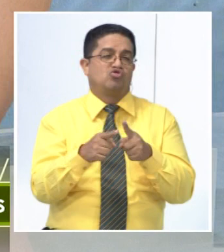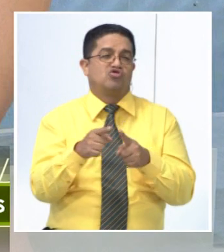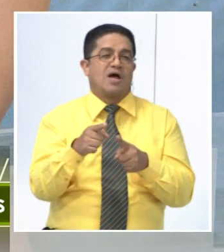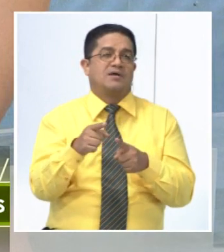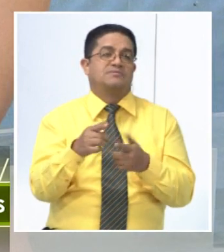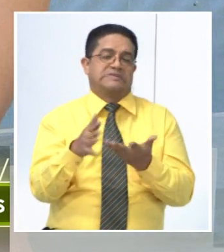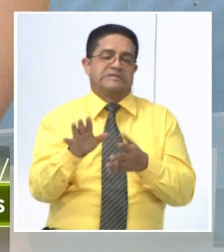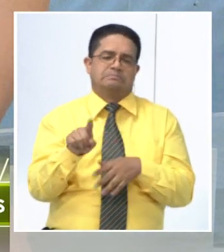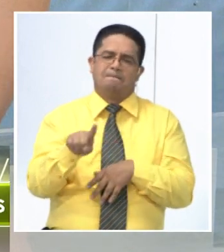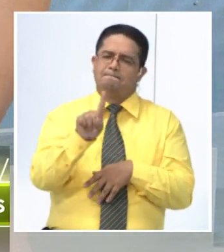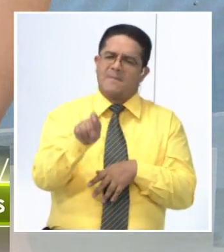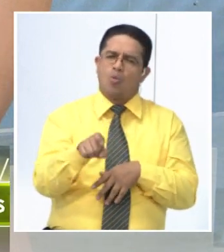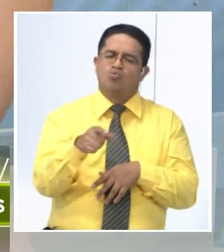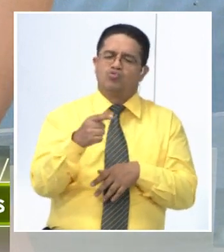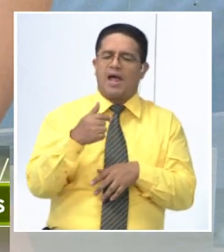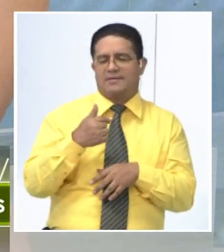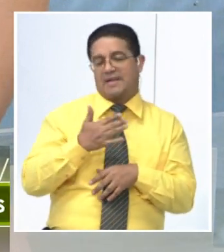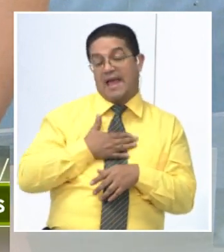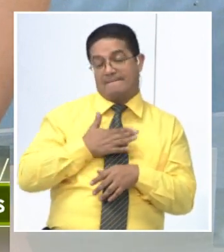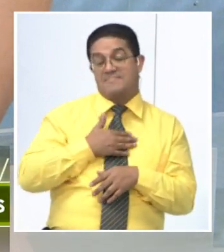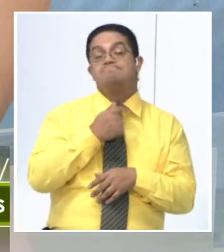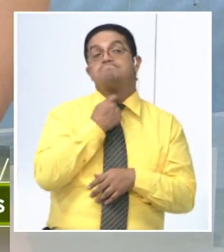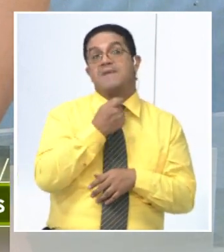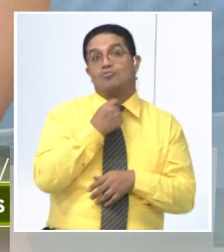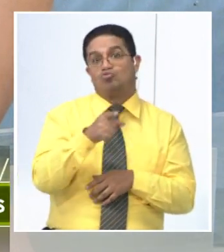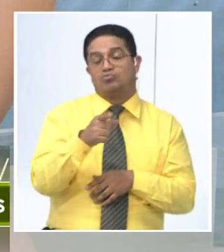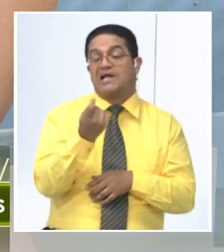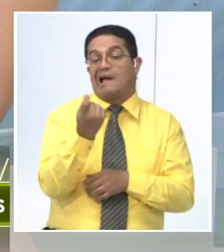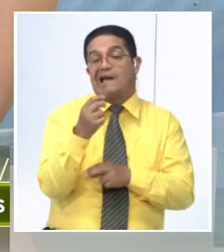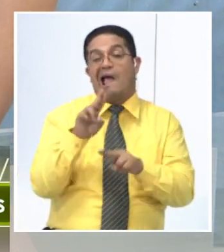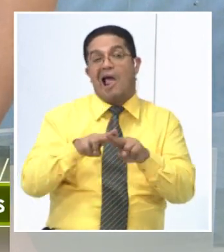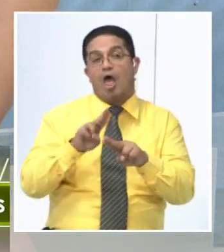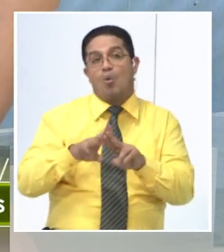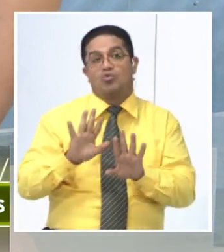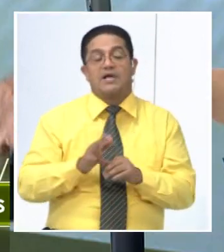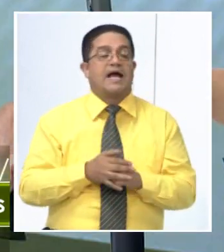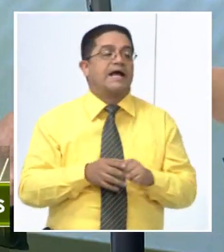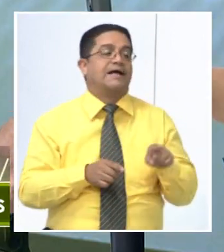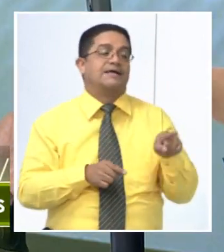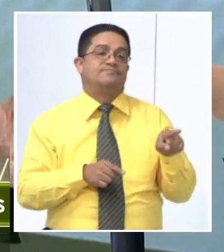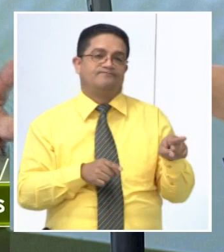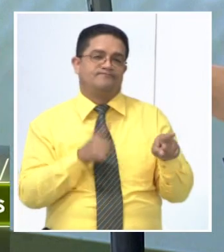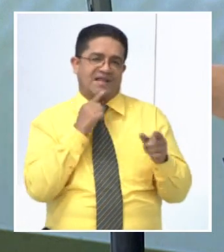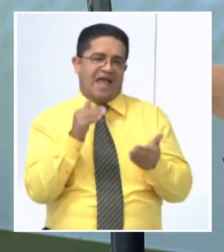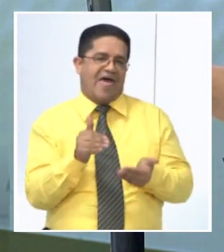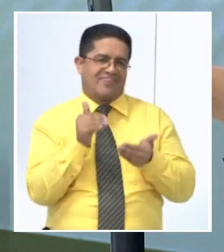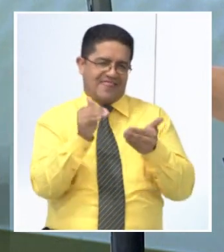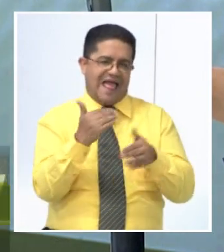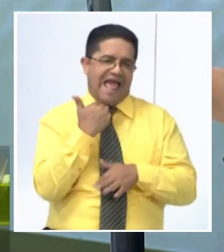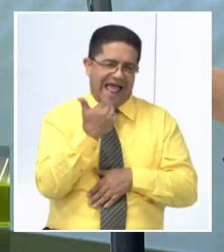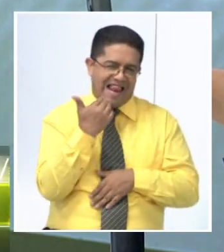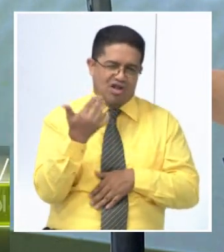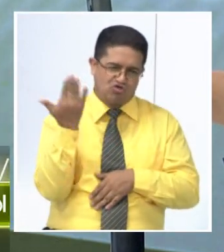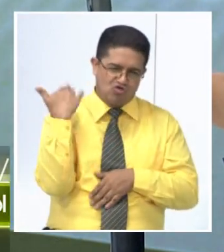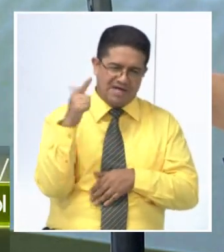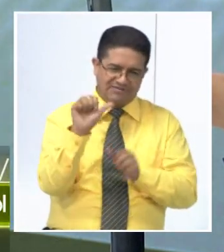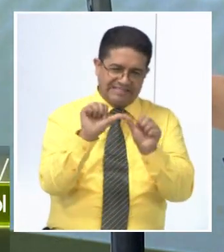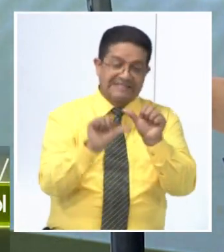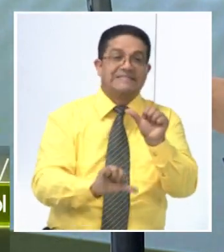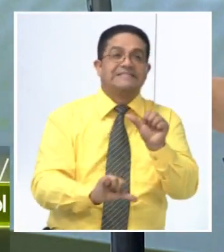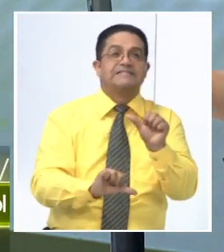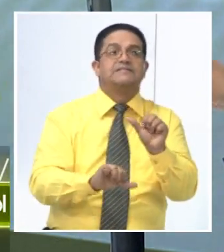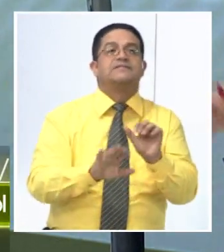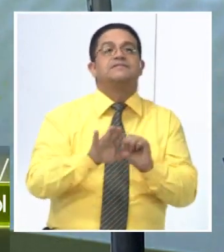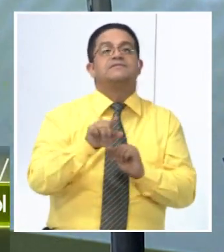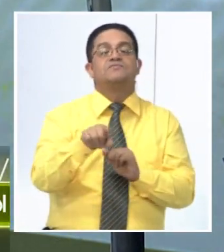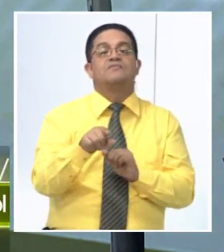los granos, me dice: a mí particularmente me gustan mucho los granos. El señor Tortosa se está adelantando a algo que ya habíamos conversado. Evidentemente